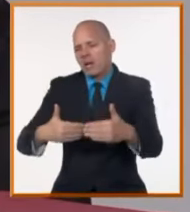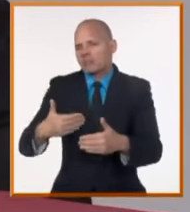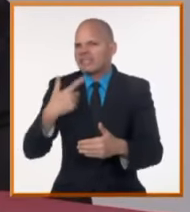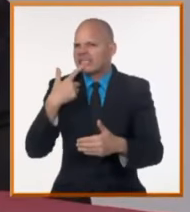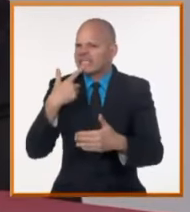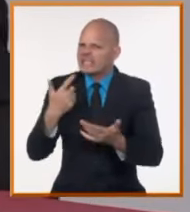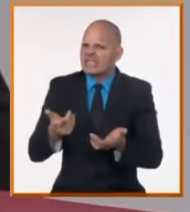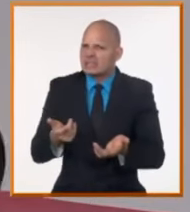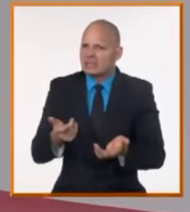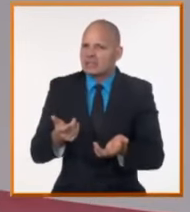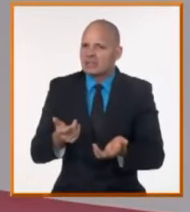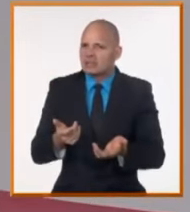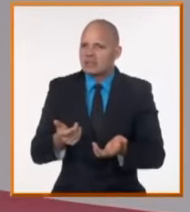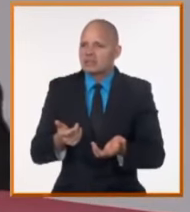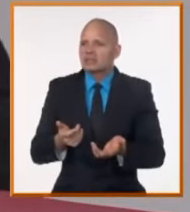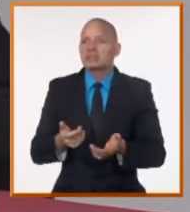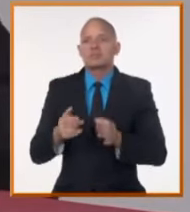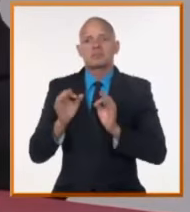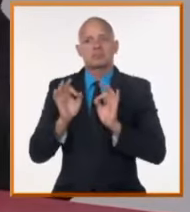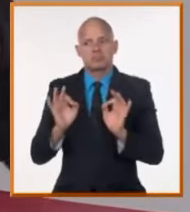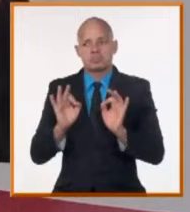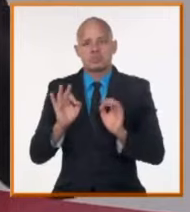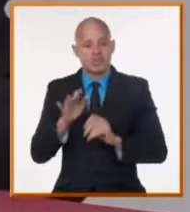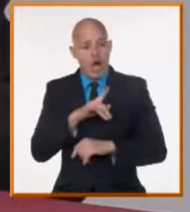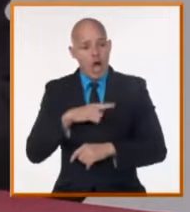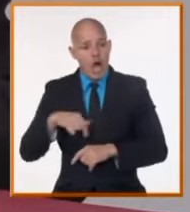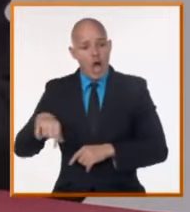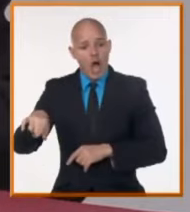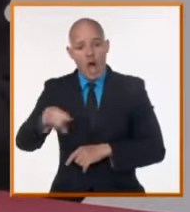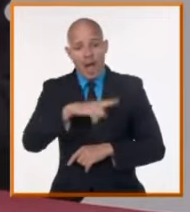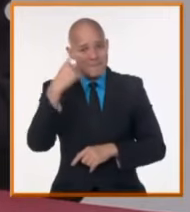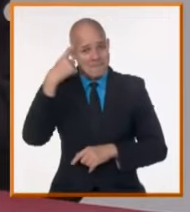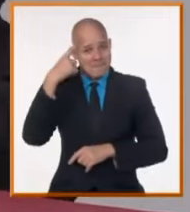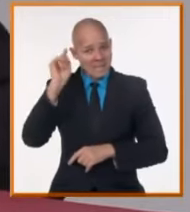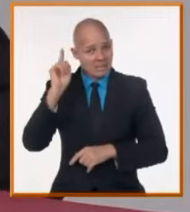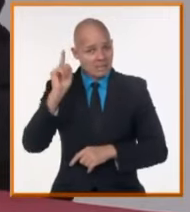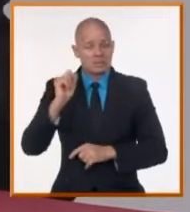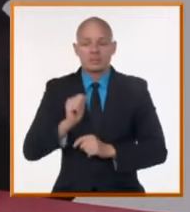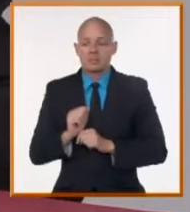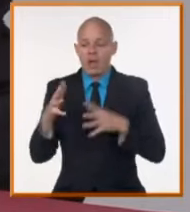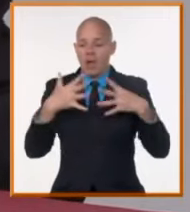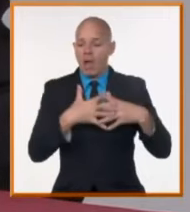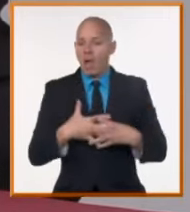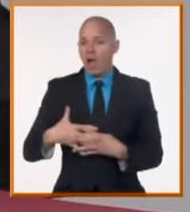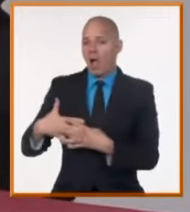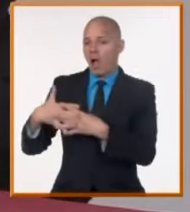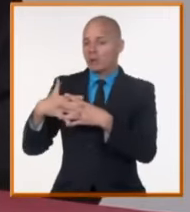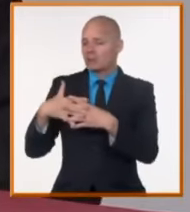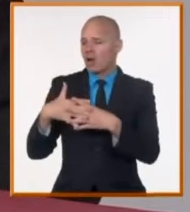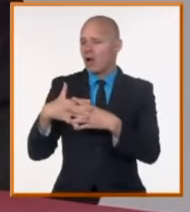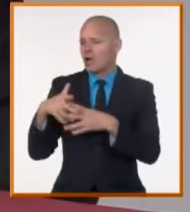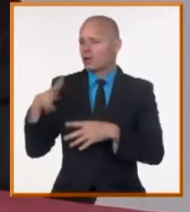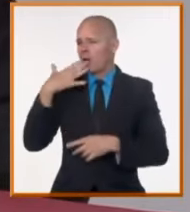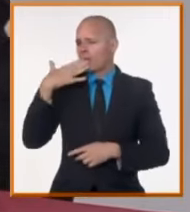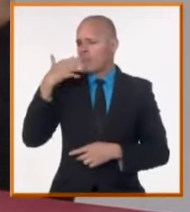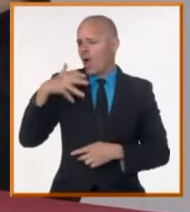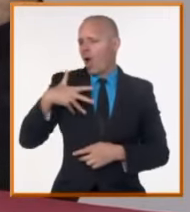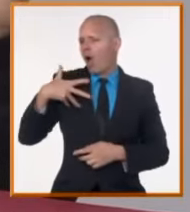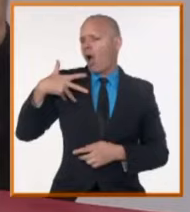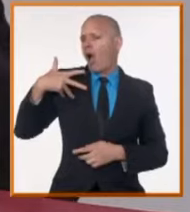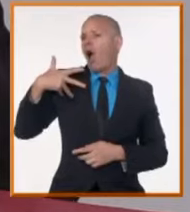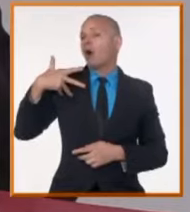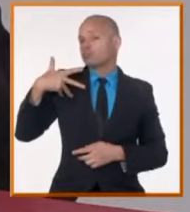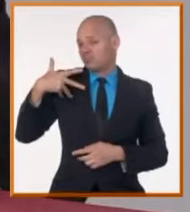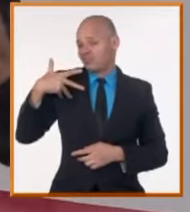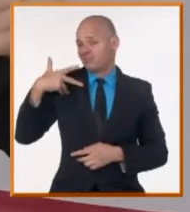él. Todos ellos veían a Estados Unidos como un gran imperio que tenía como frontera